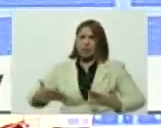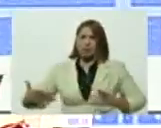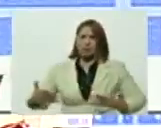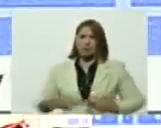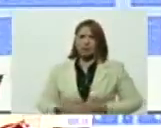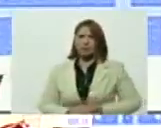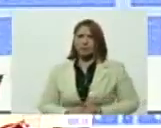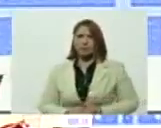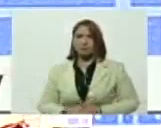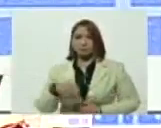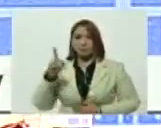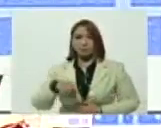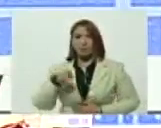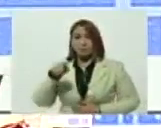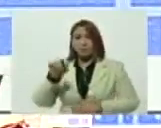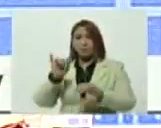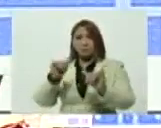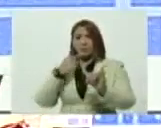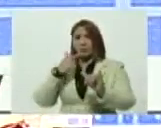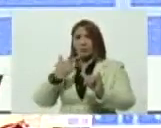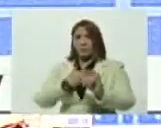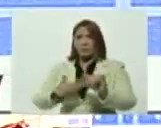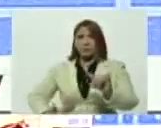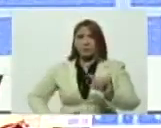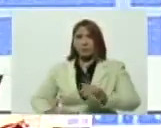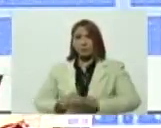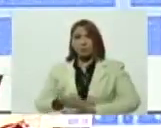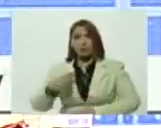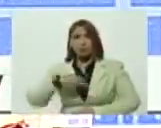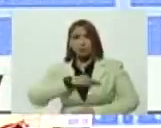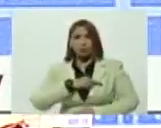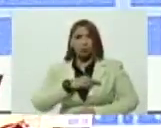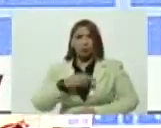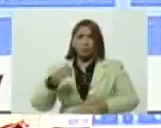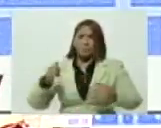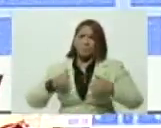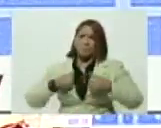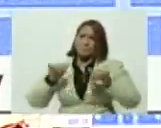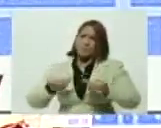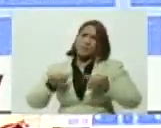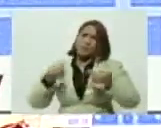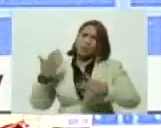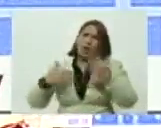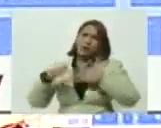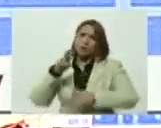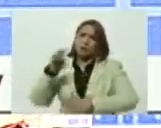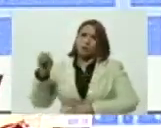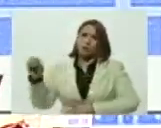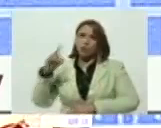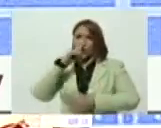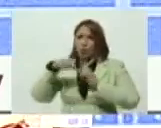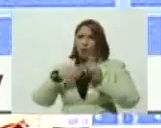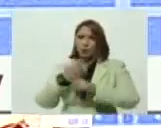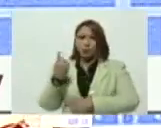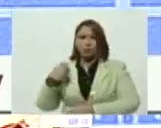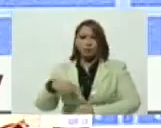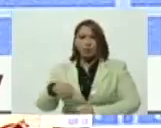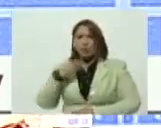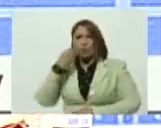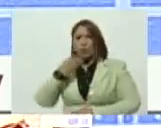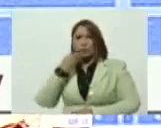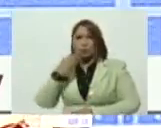venas. Así como usted lo dijo, presidente, somos nosotros los mismos de hace 200 años. Tiene la juventud,